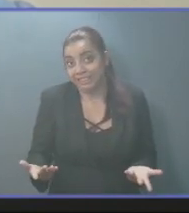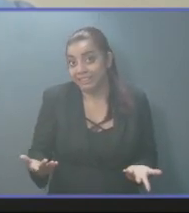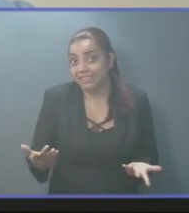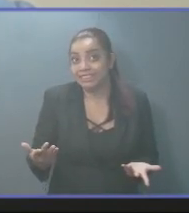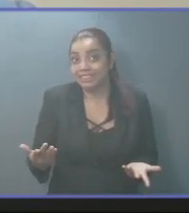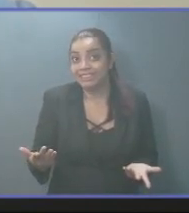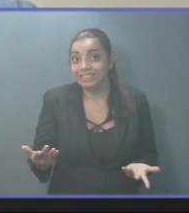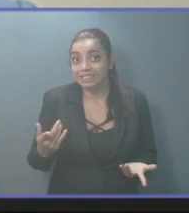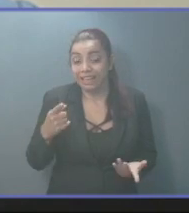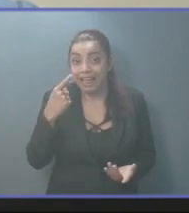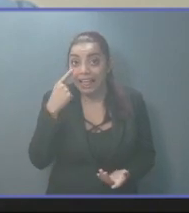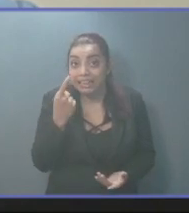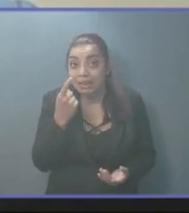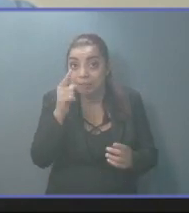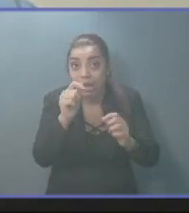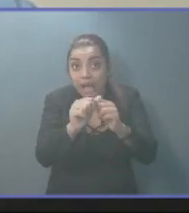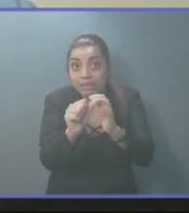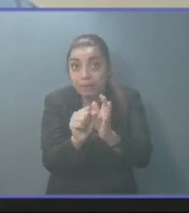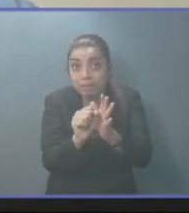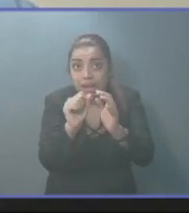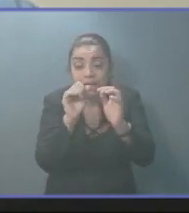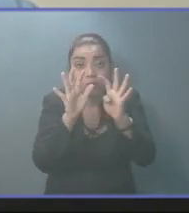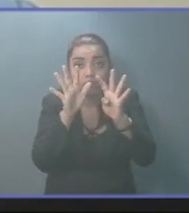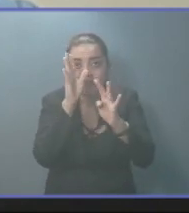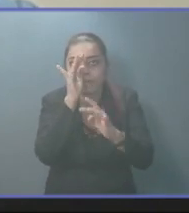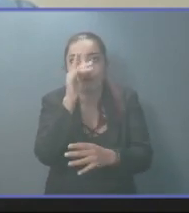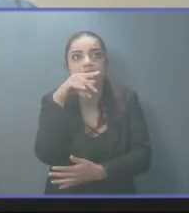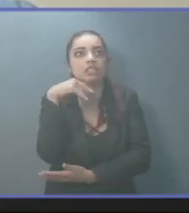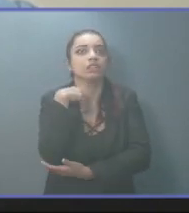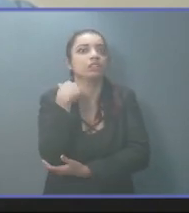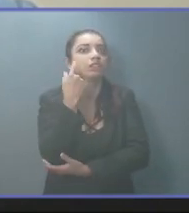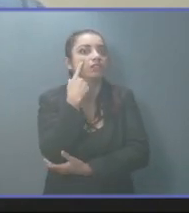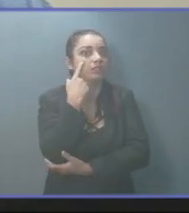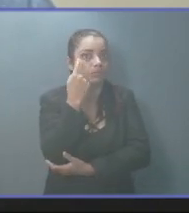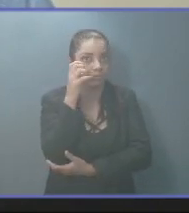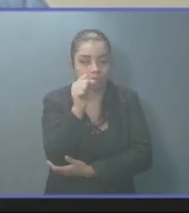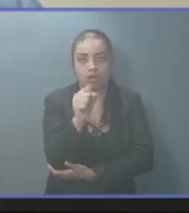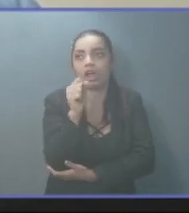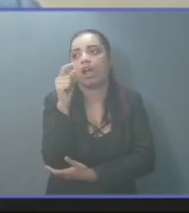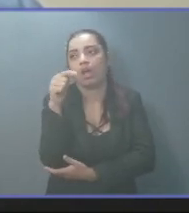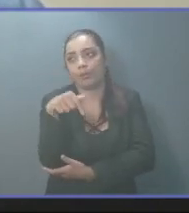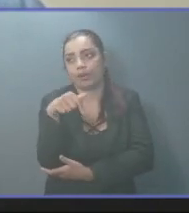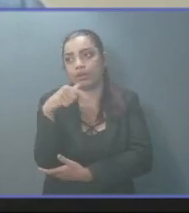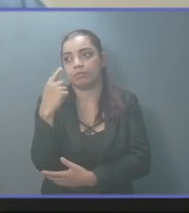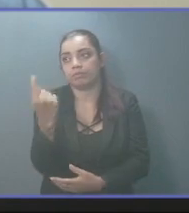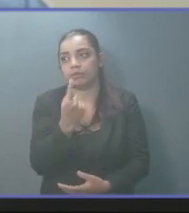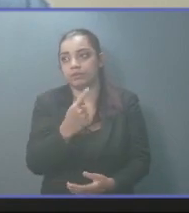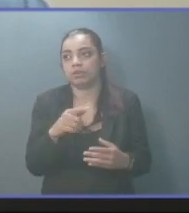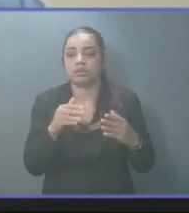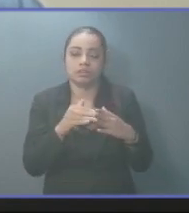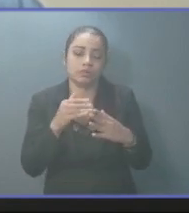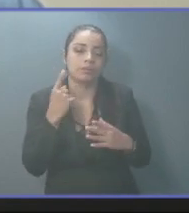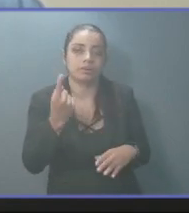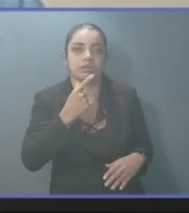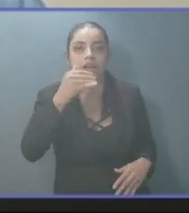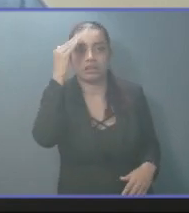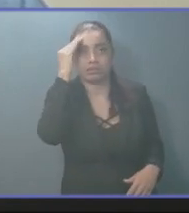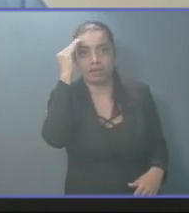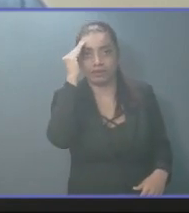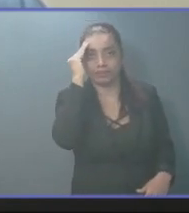de lo que pasó en esta asamblea entendió de qué se trataba y ahora mismo la gente también sabe